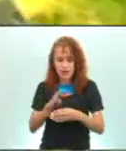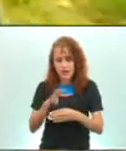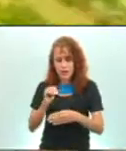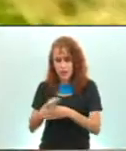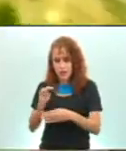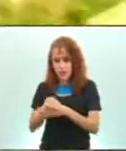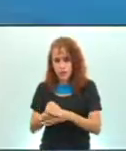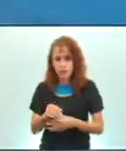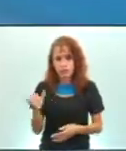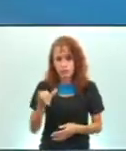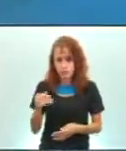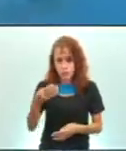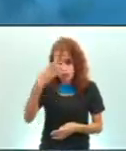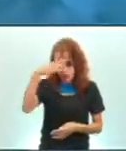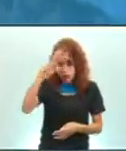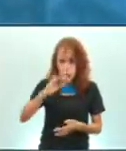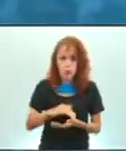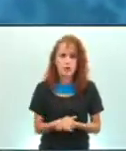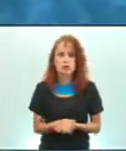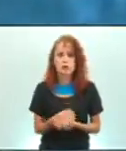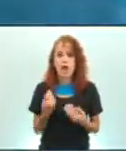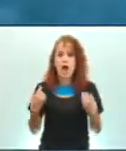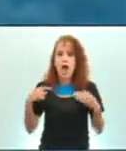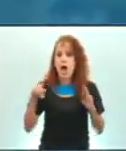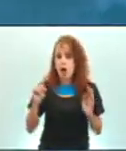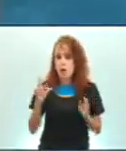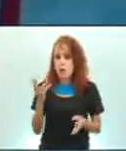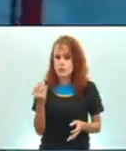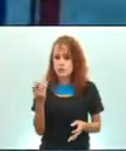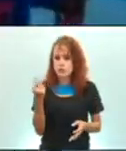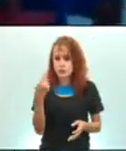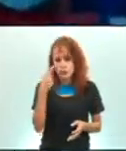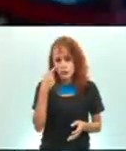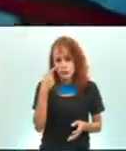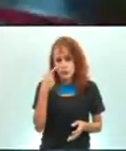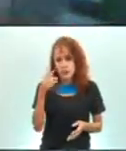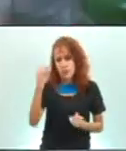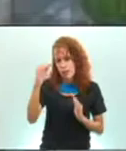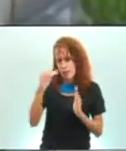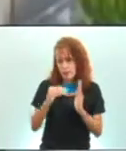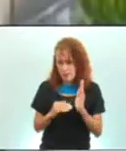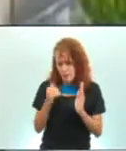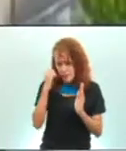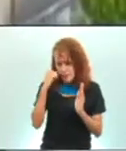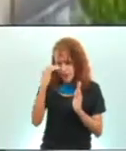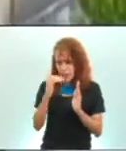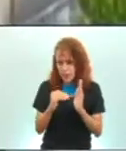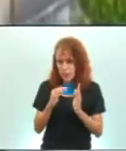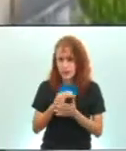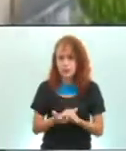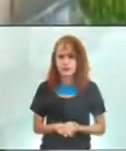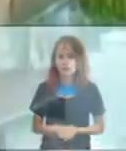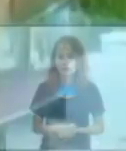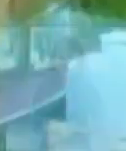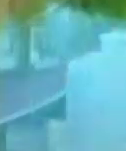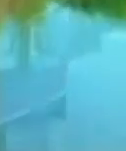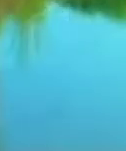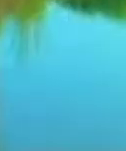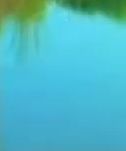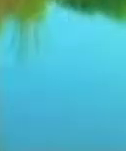Cuba, aun cuando las cifras que se estiman son inferiores a las que generalmente divulgan los medios de